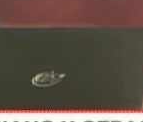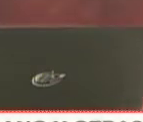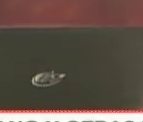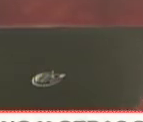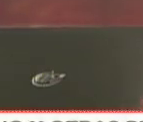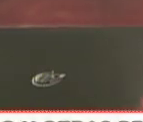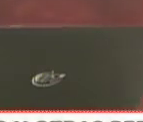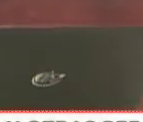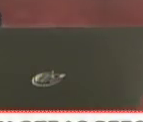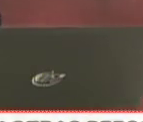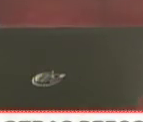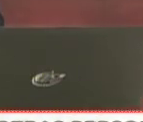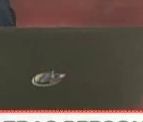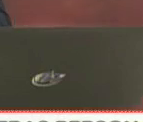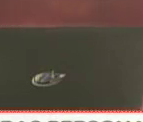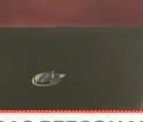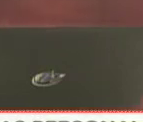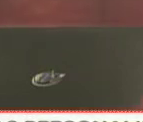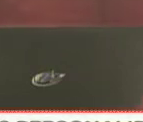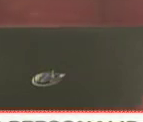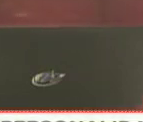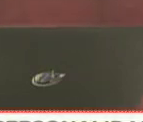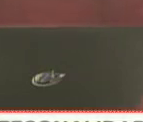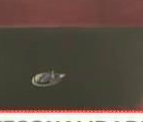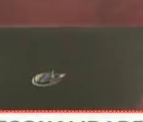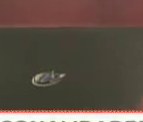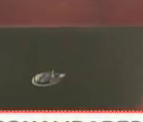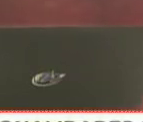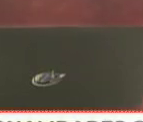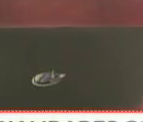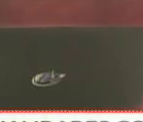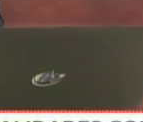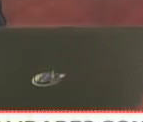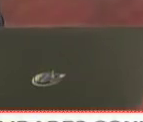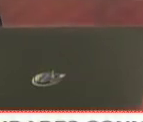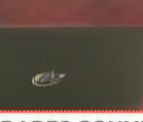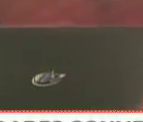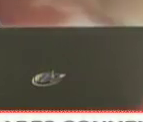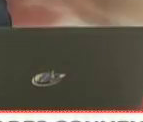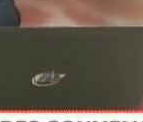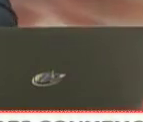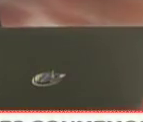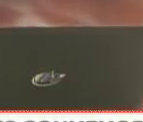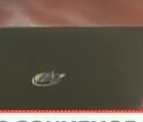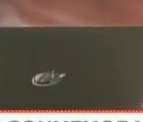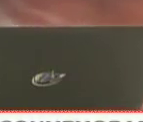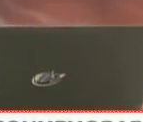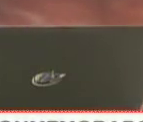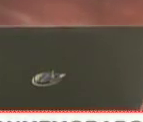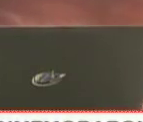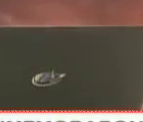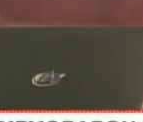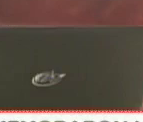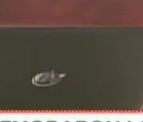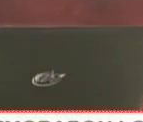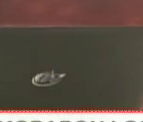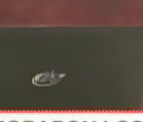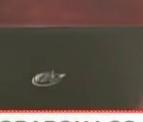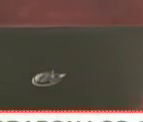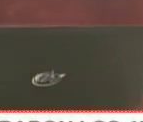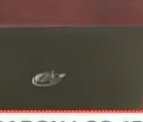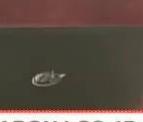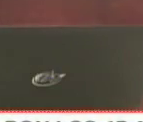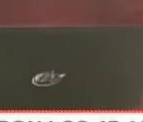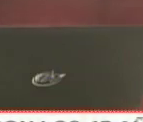tortura que se aplicaba, como a él, a tantos otros héroes y heroínas de la época, por luchar directamente por el tema desarrollo de una